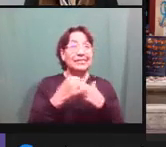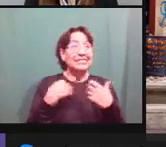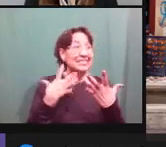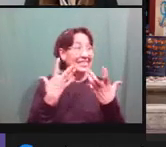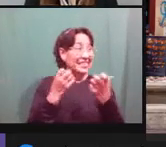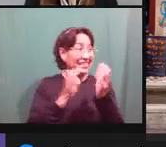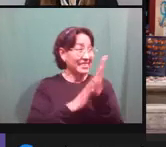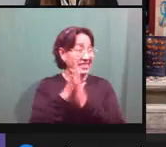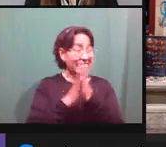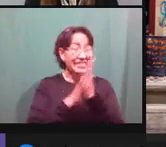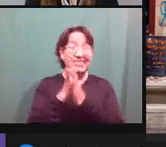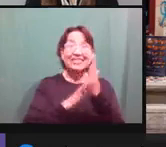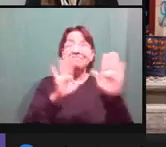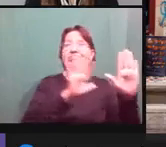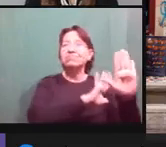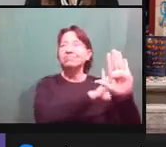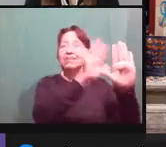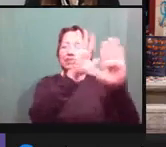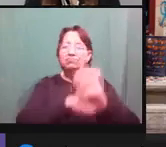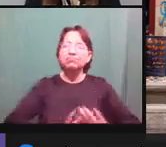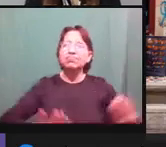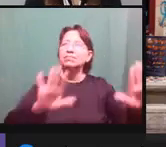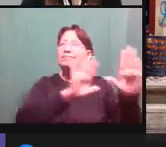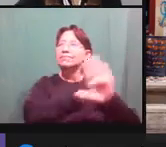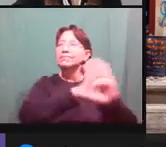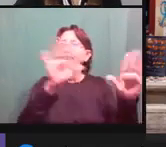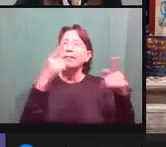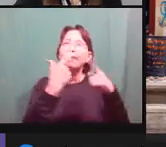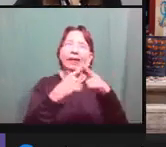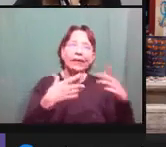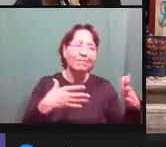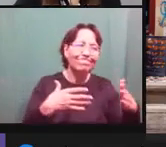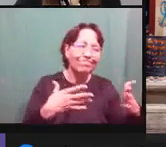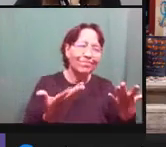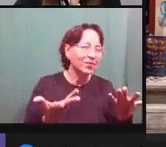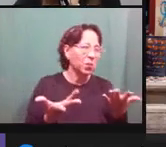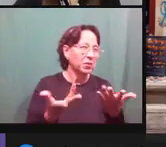a los espacios, ¿no? Entonces, esas serían las preguntas.